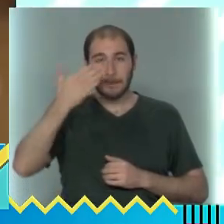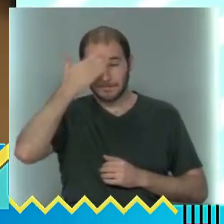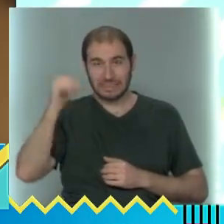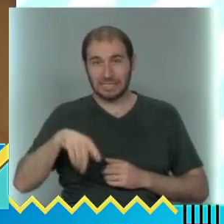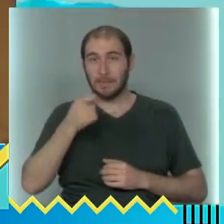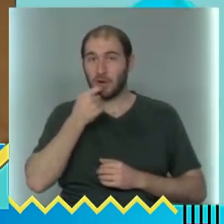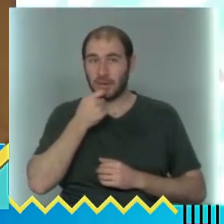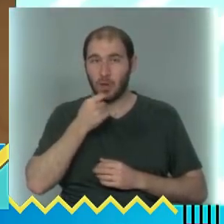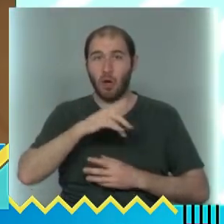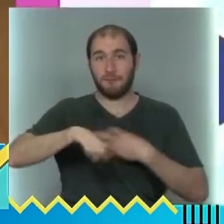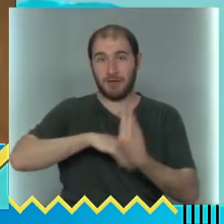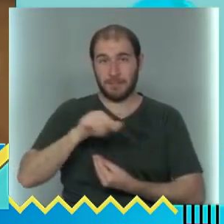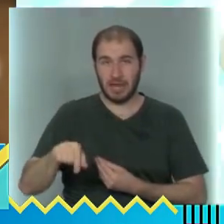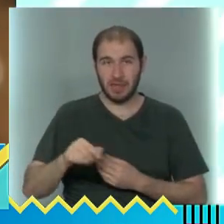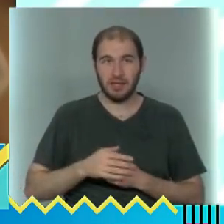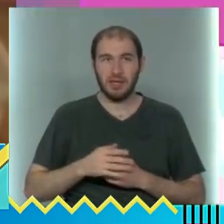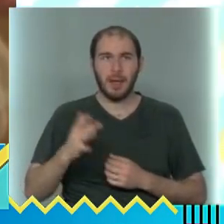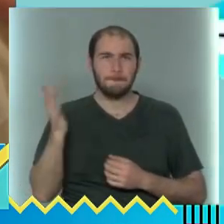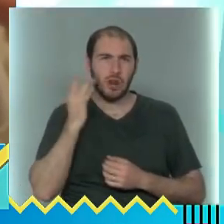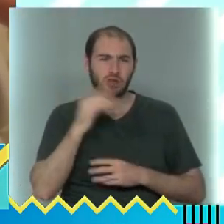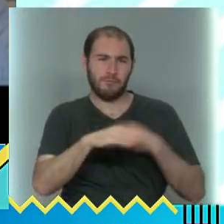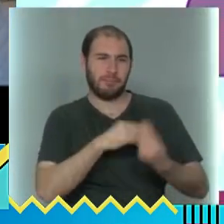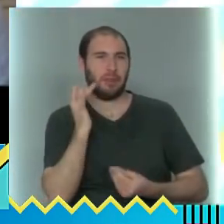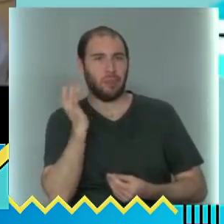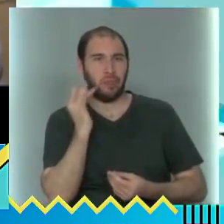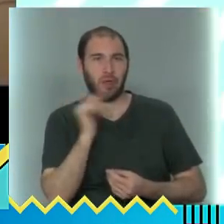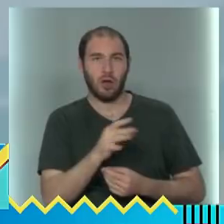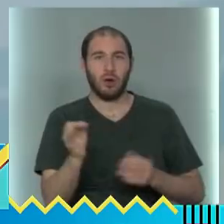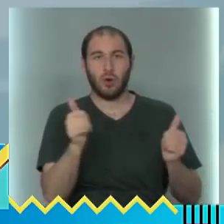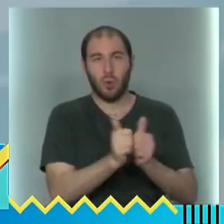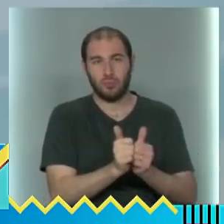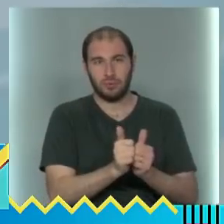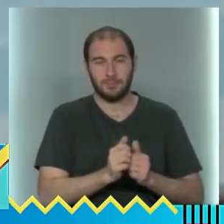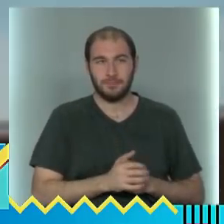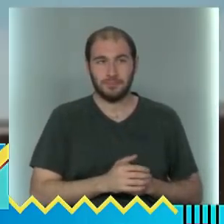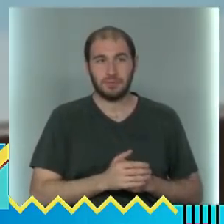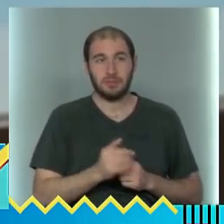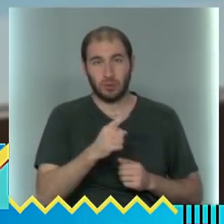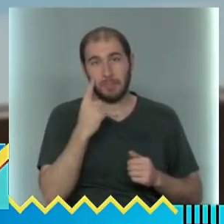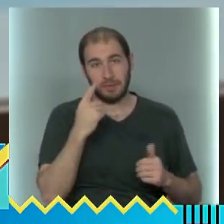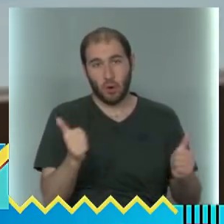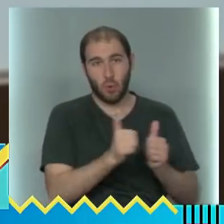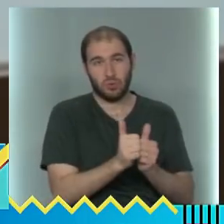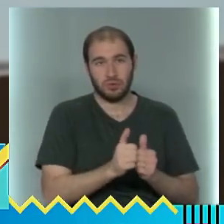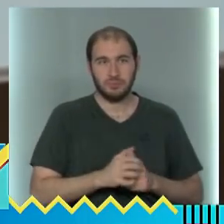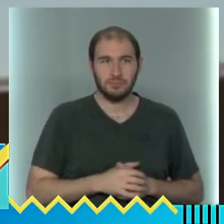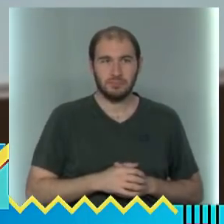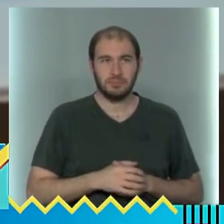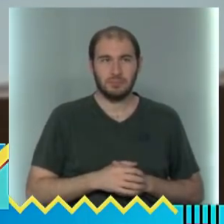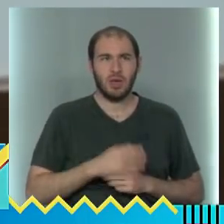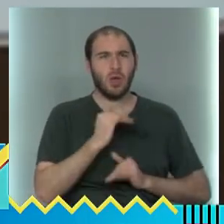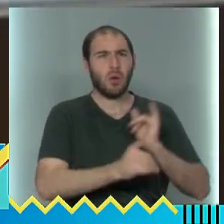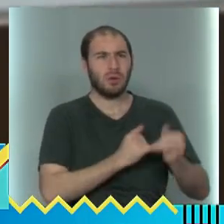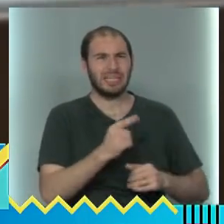que, por ejemplo, el familiar, el que se queja del familiar en realidad, o el acompañante con el que convive,